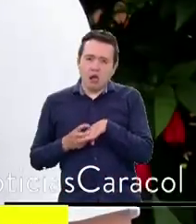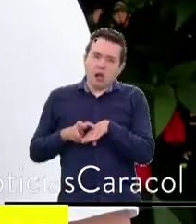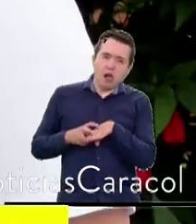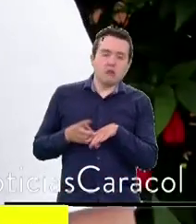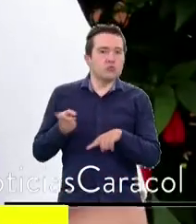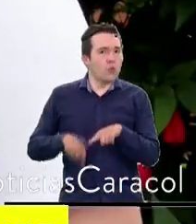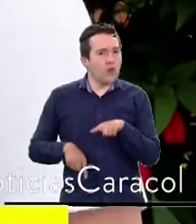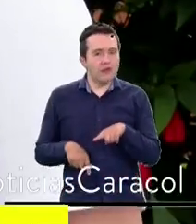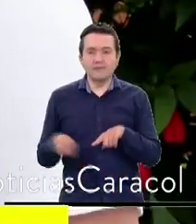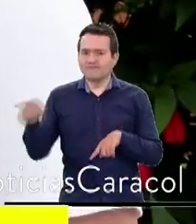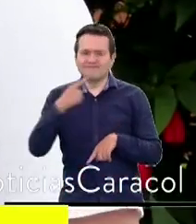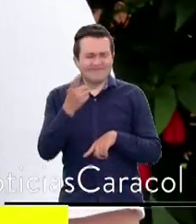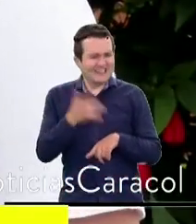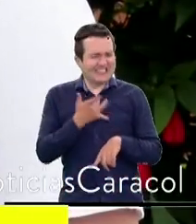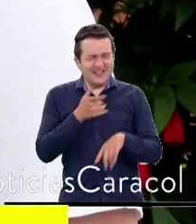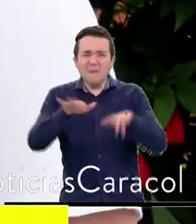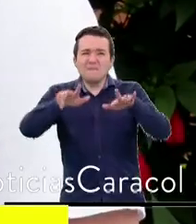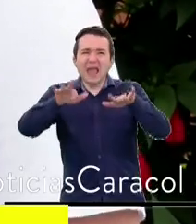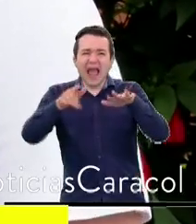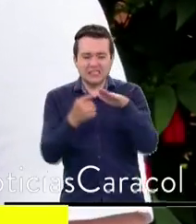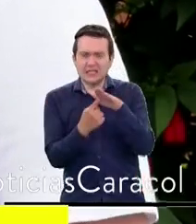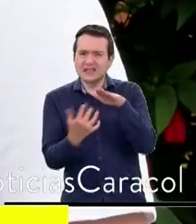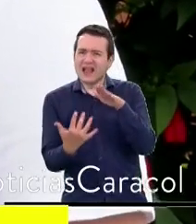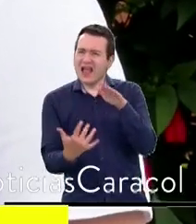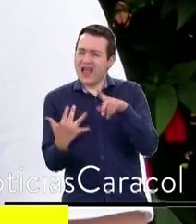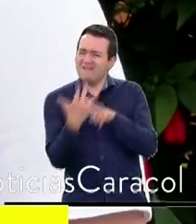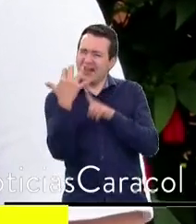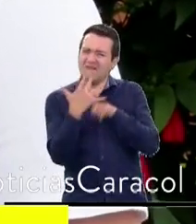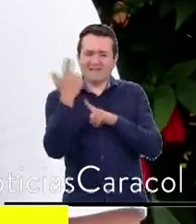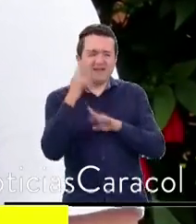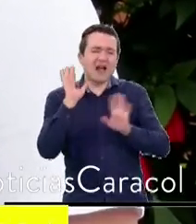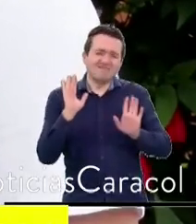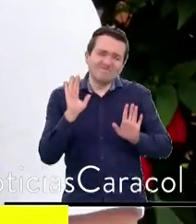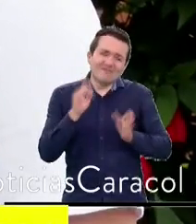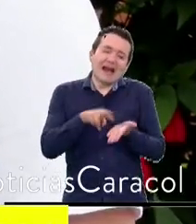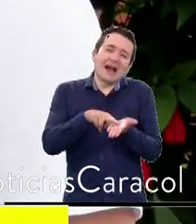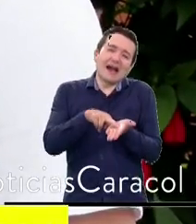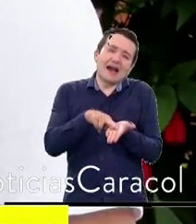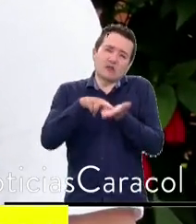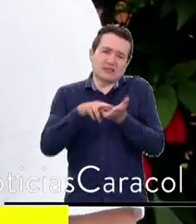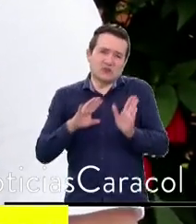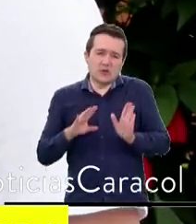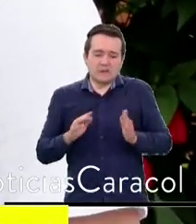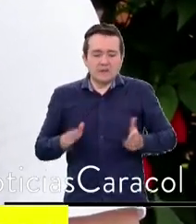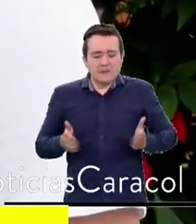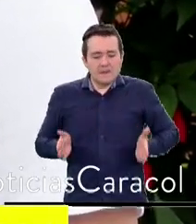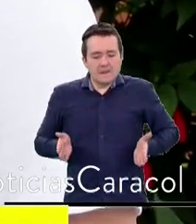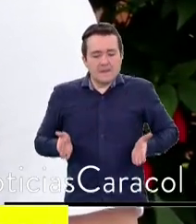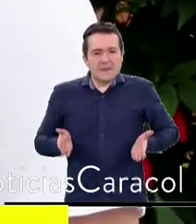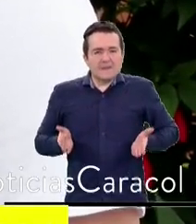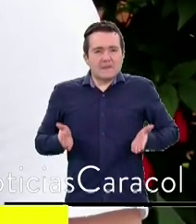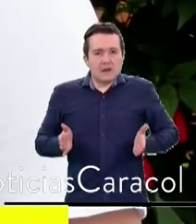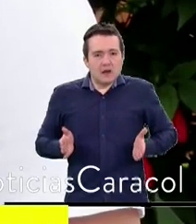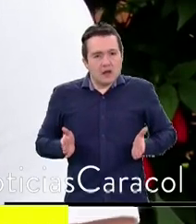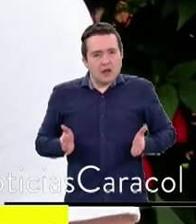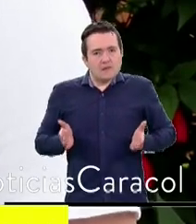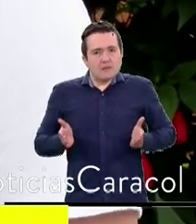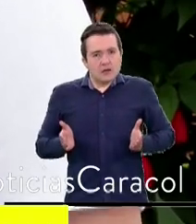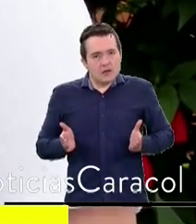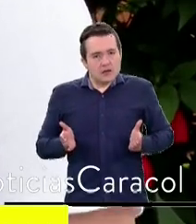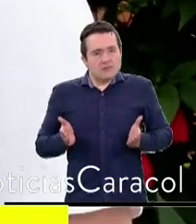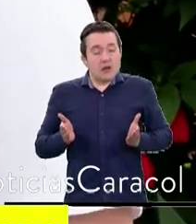Esperemos que pues, la recuperación siga prosperando. Es lenta, pero ahí vamos. Ya gracias a Dios me puedo